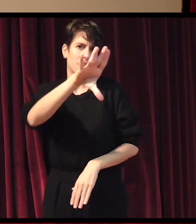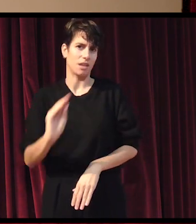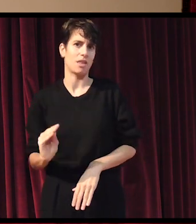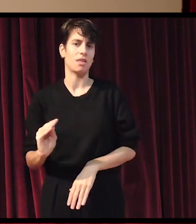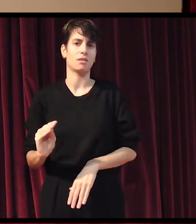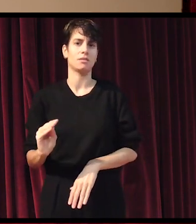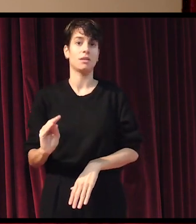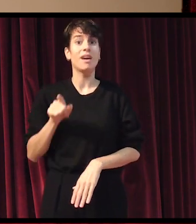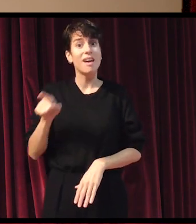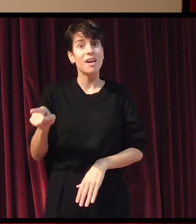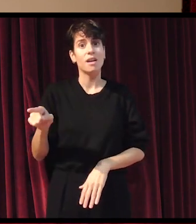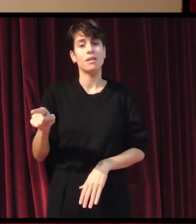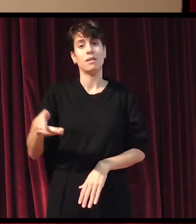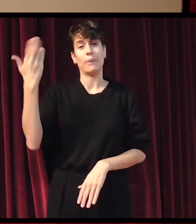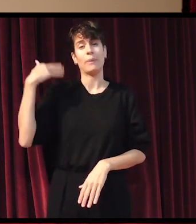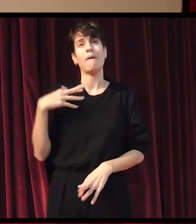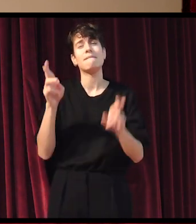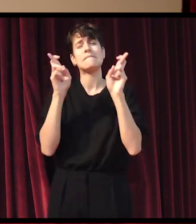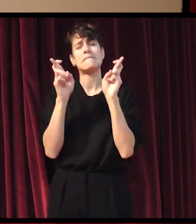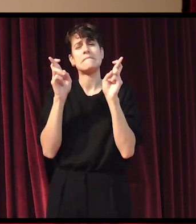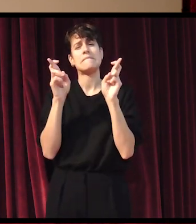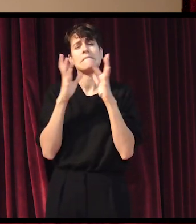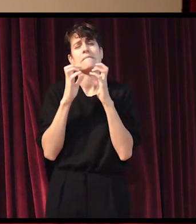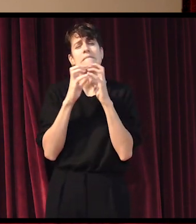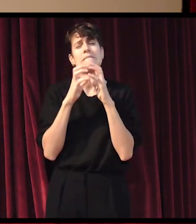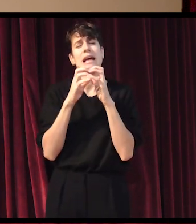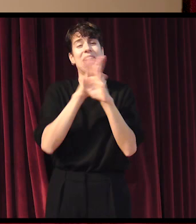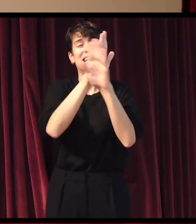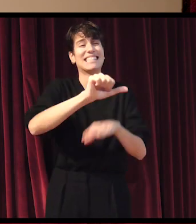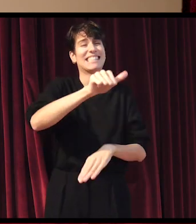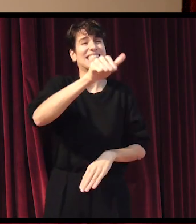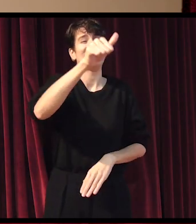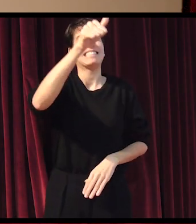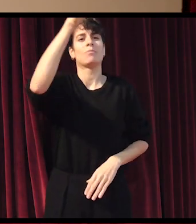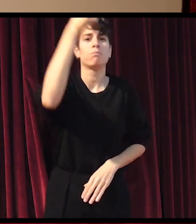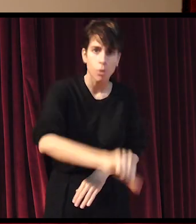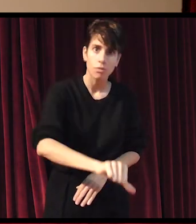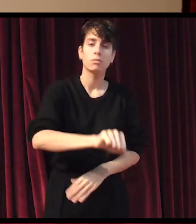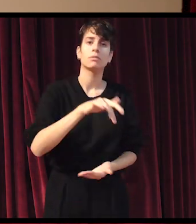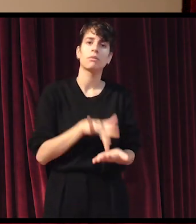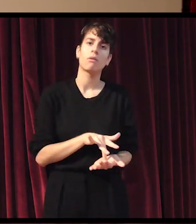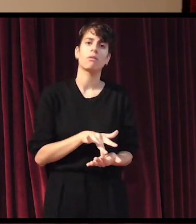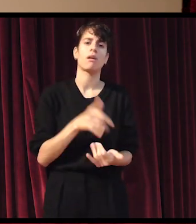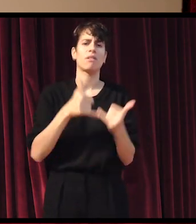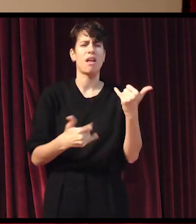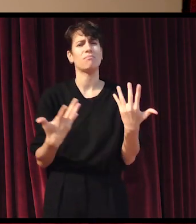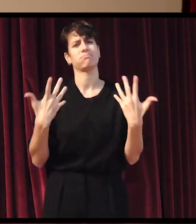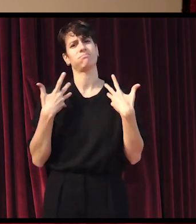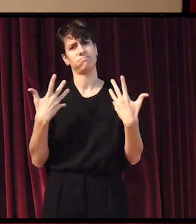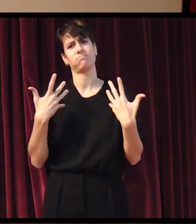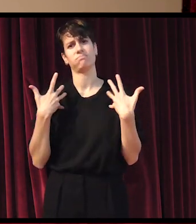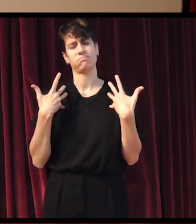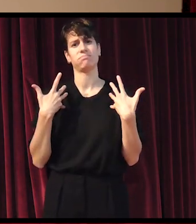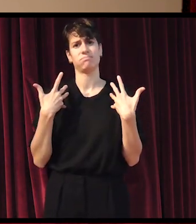Él tuvo la esperanza, confió en que esto se pudiera resolver y el golpe fue muy duro cuando recibimos la resolución de la